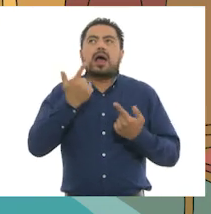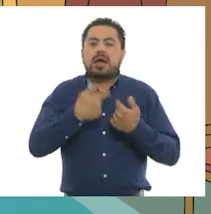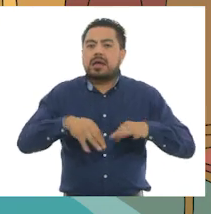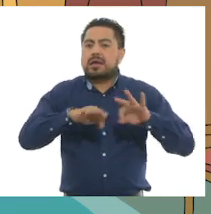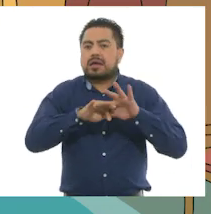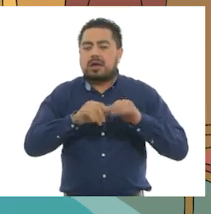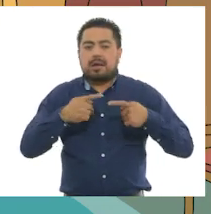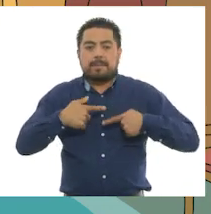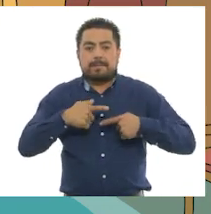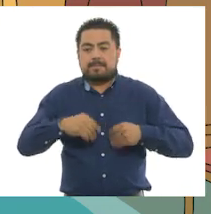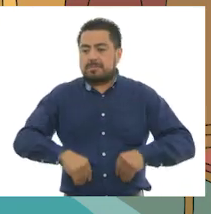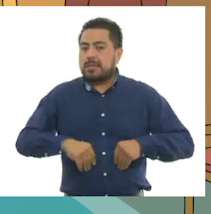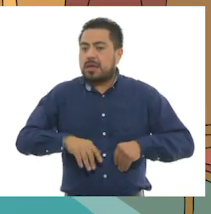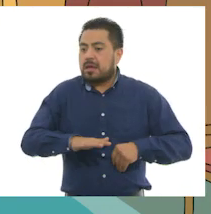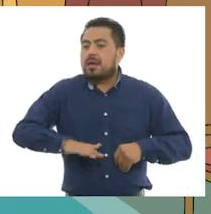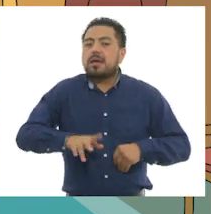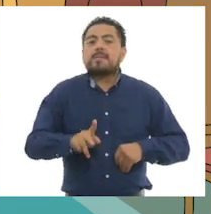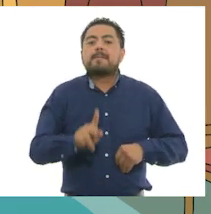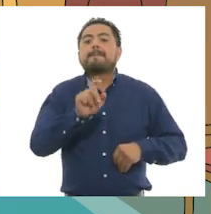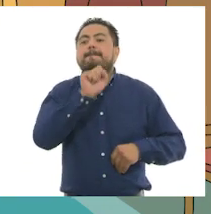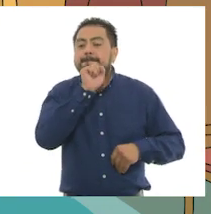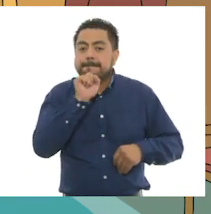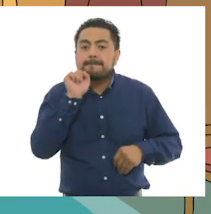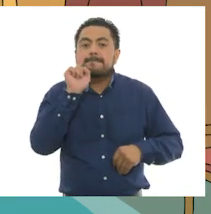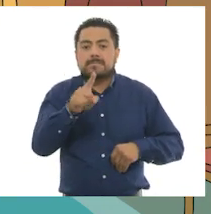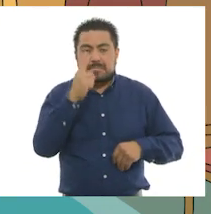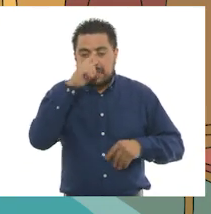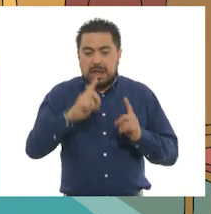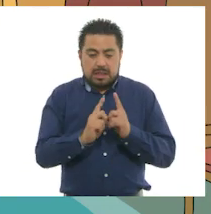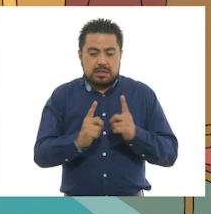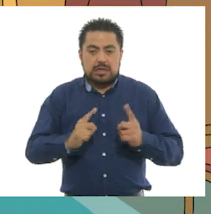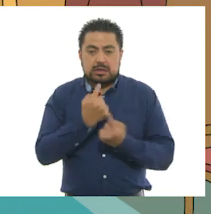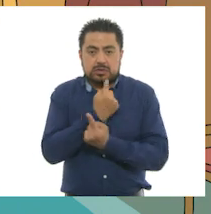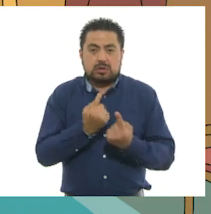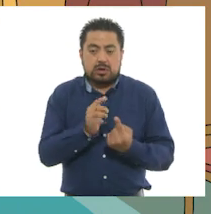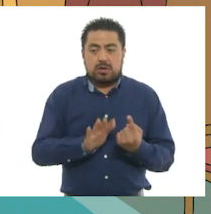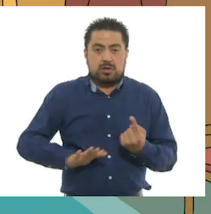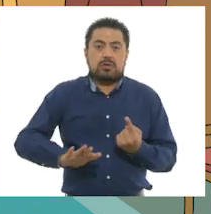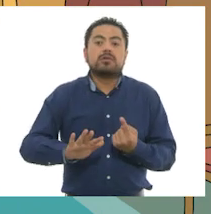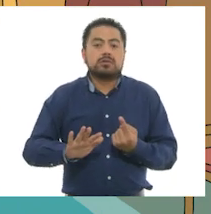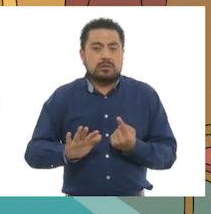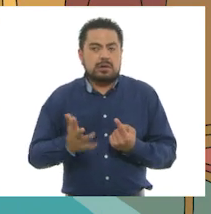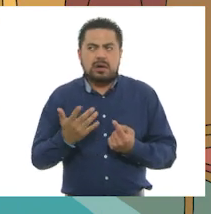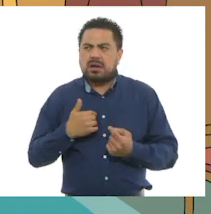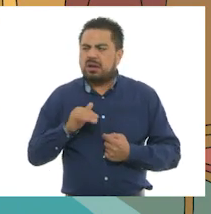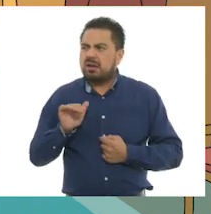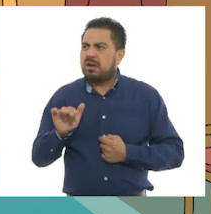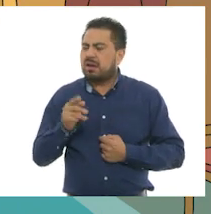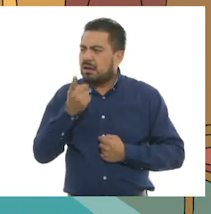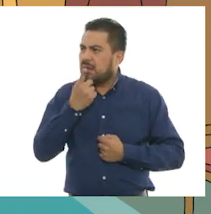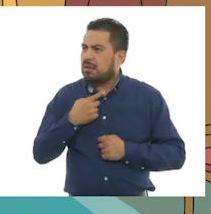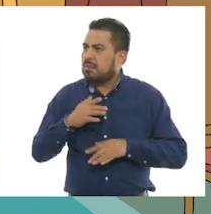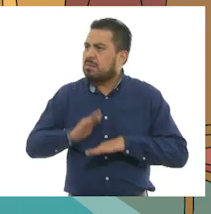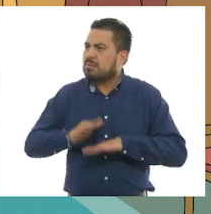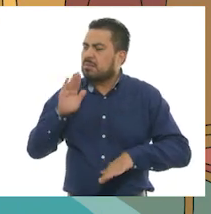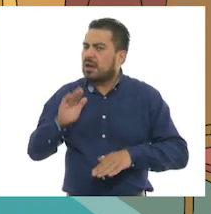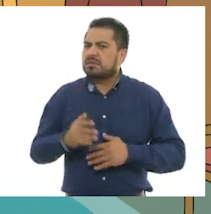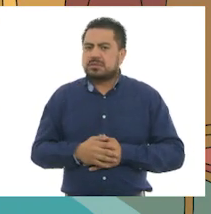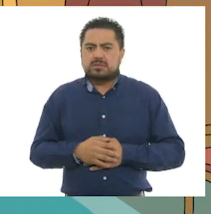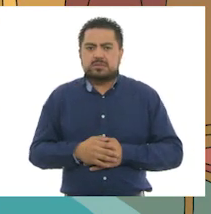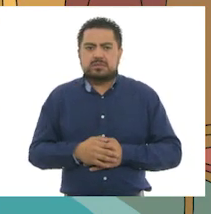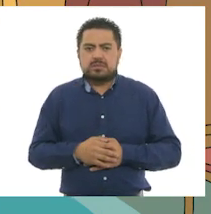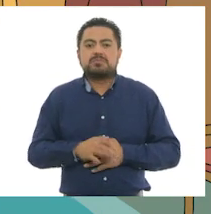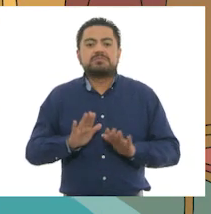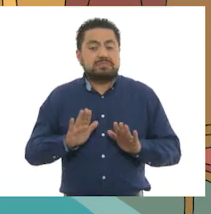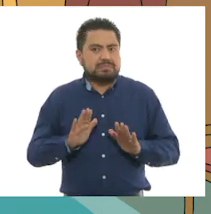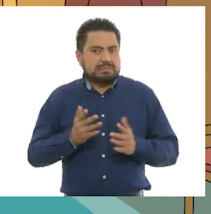las personas, pero también para el desarrollo de las niñas y los niños. Y entonces le dije, a ver, cuéntame más de eso, chamaco. Y bueno,